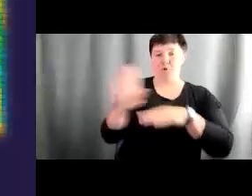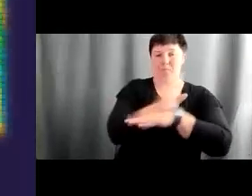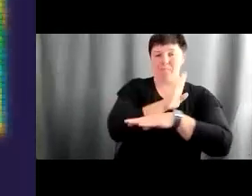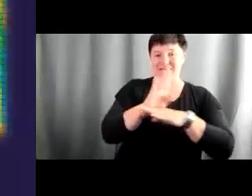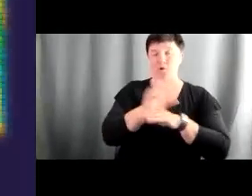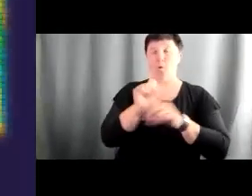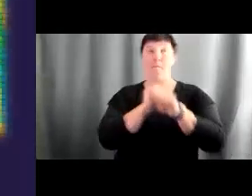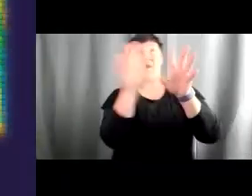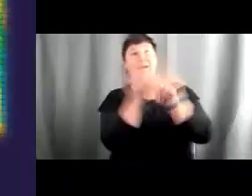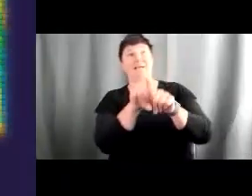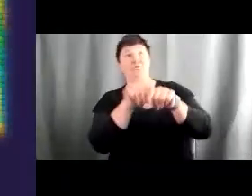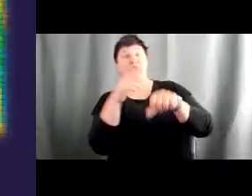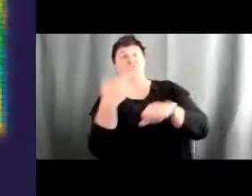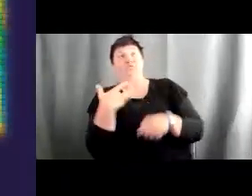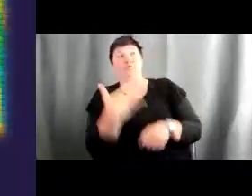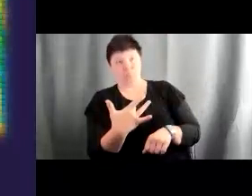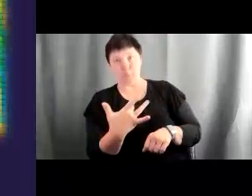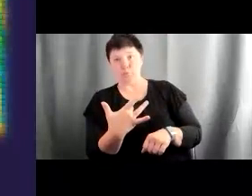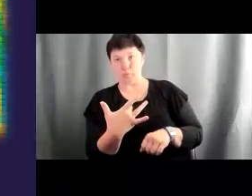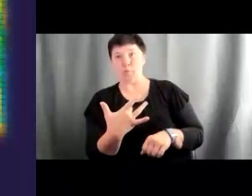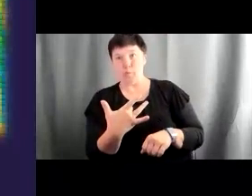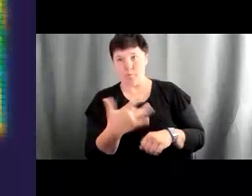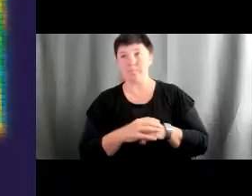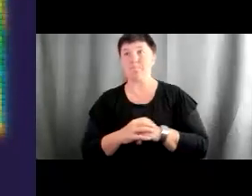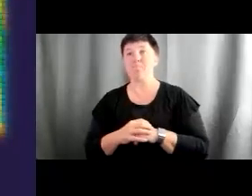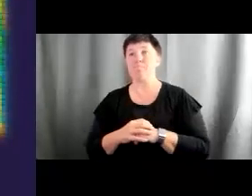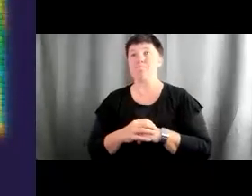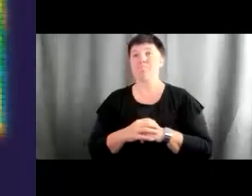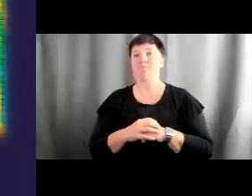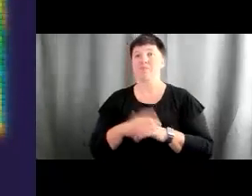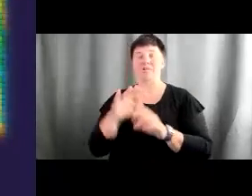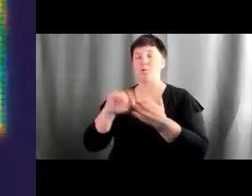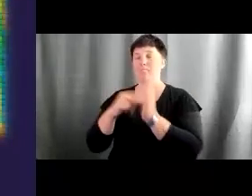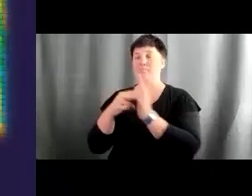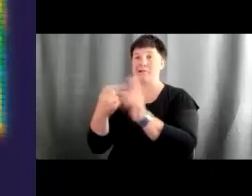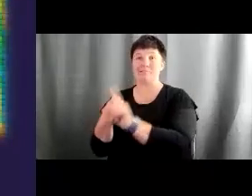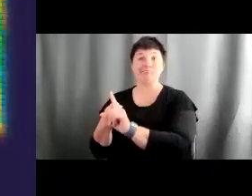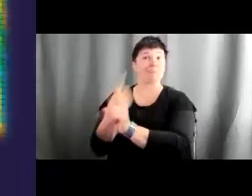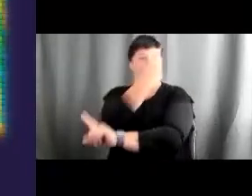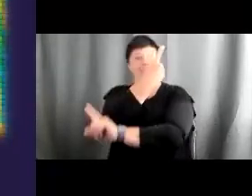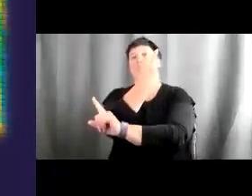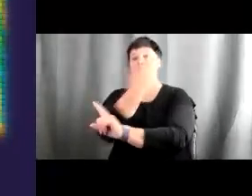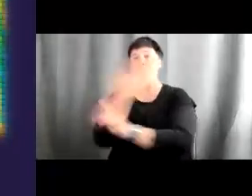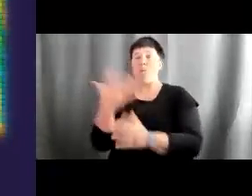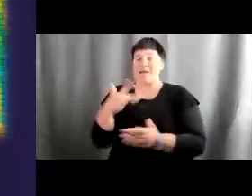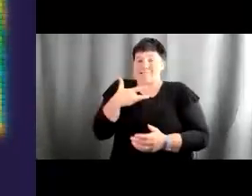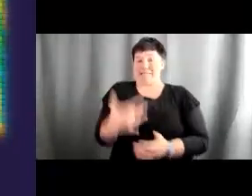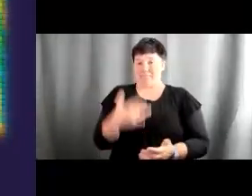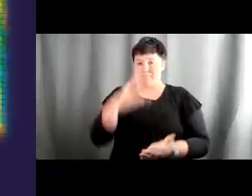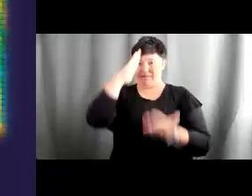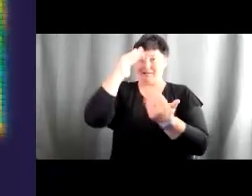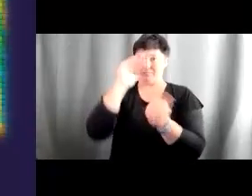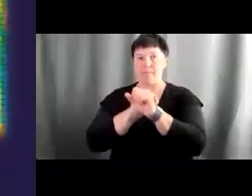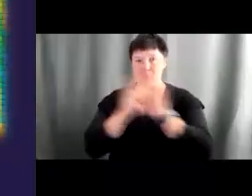habitual. Así que es la desviación de lo que se esperaría para un periodo determinado.